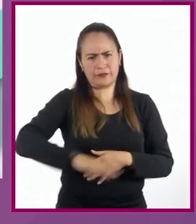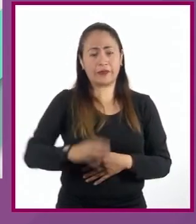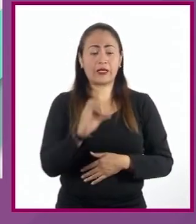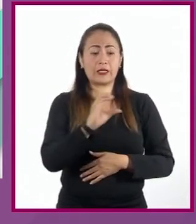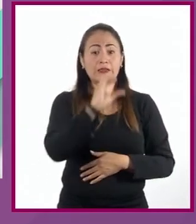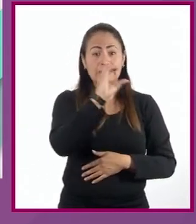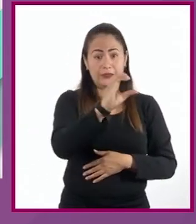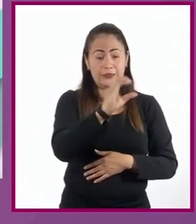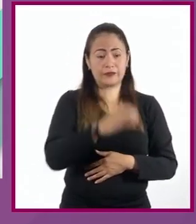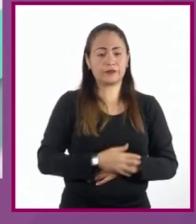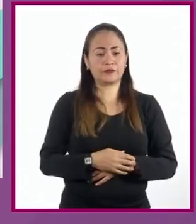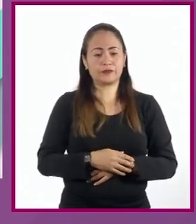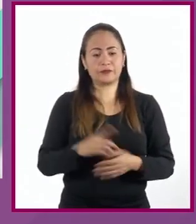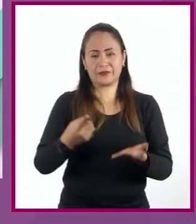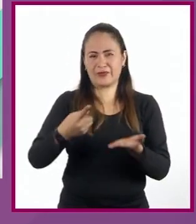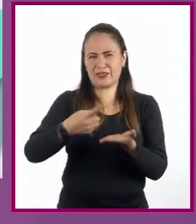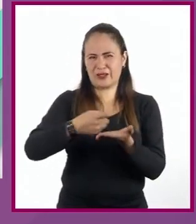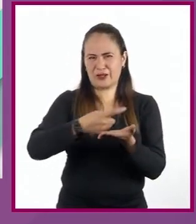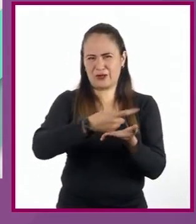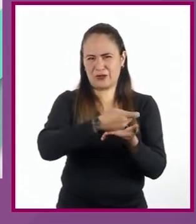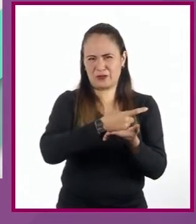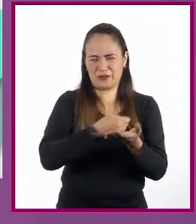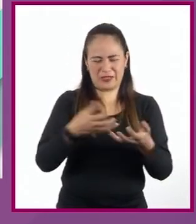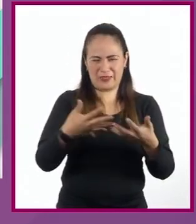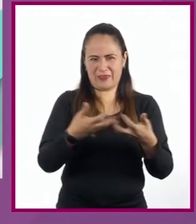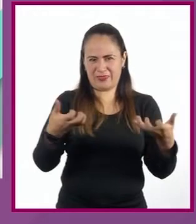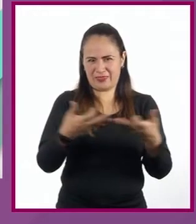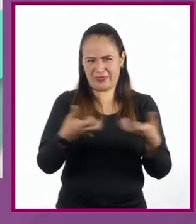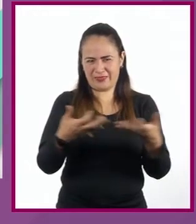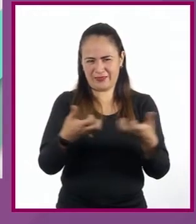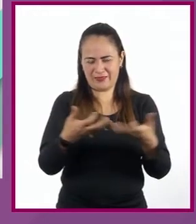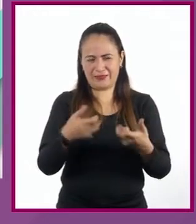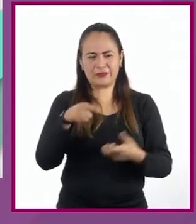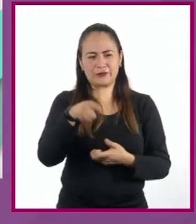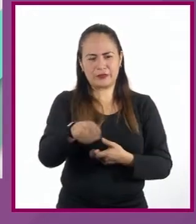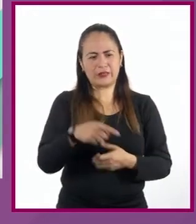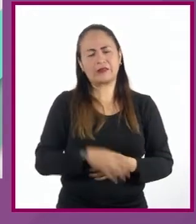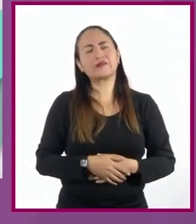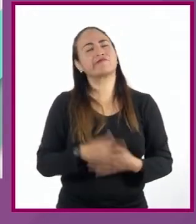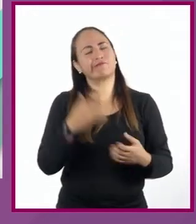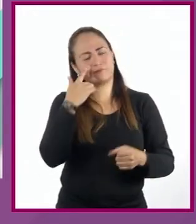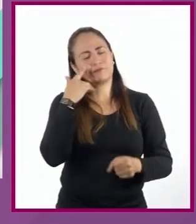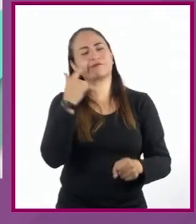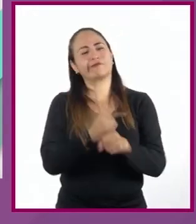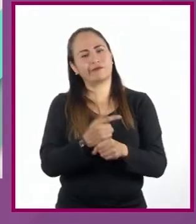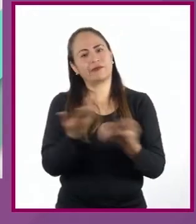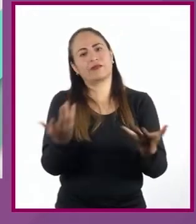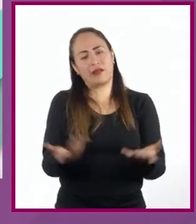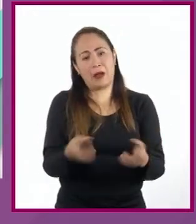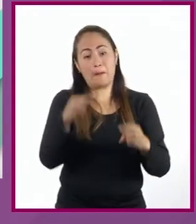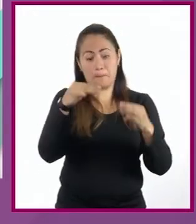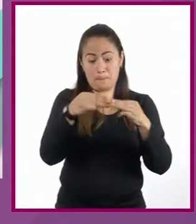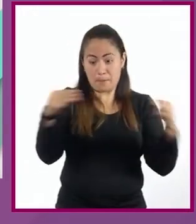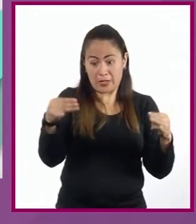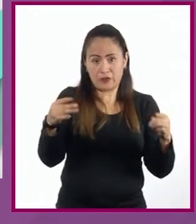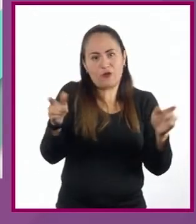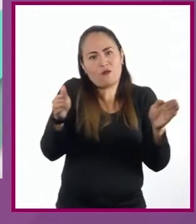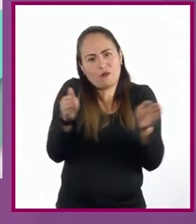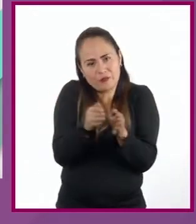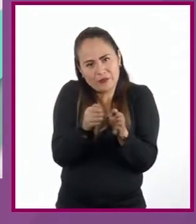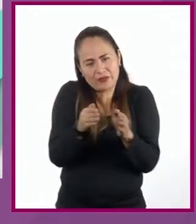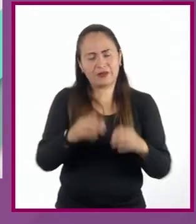La longitud de una lombriz de tierra. Este tipo de lombriz definitivamente tendrá una longitud menor al